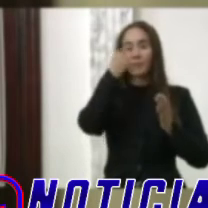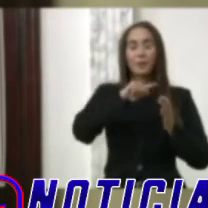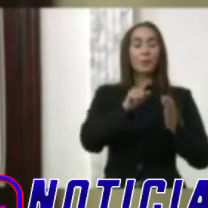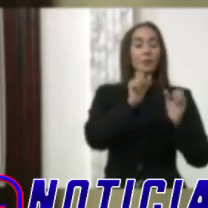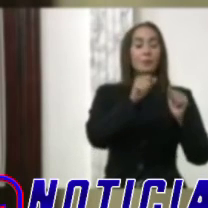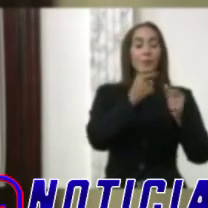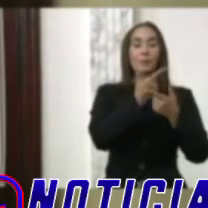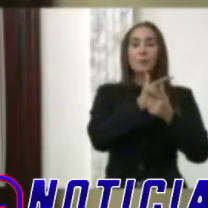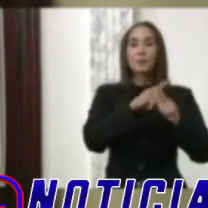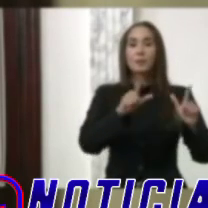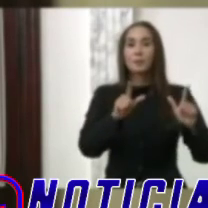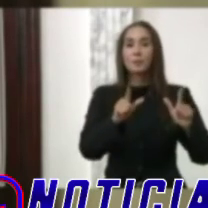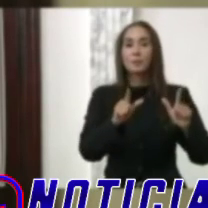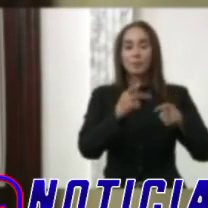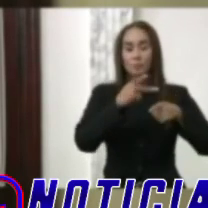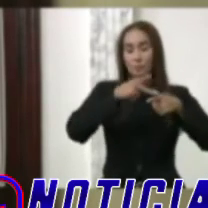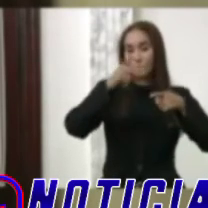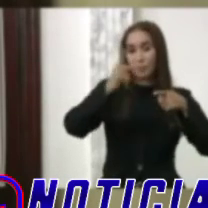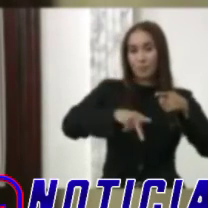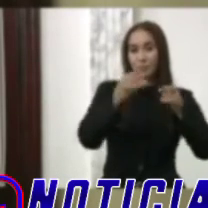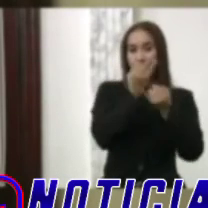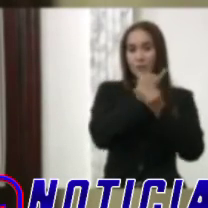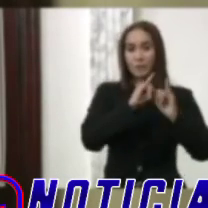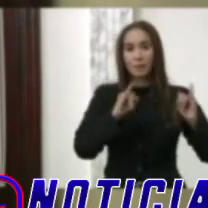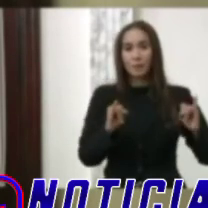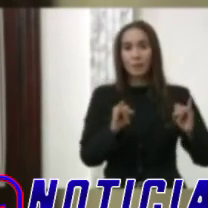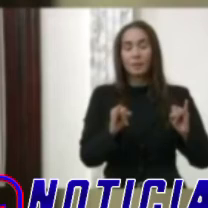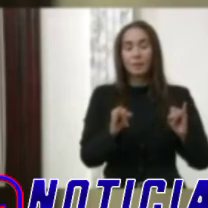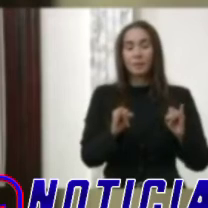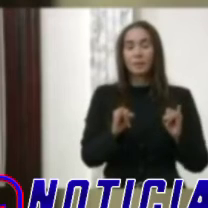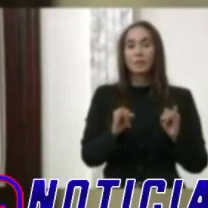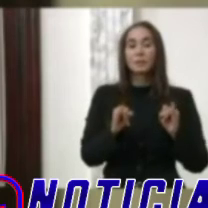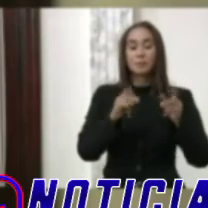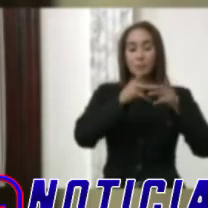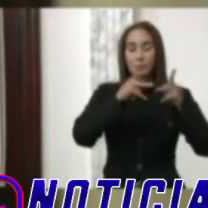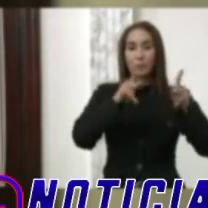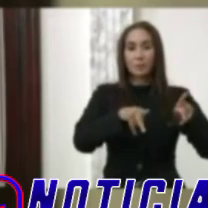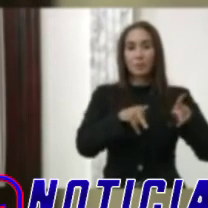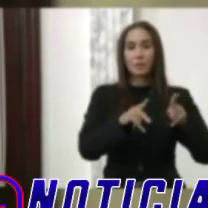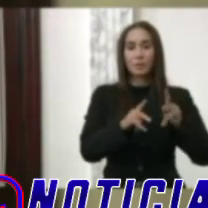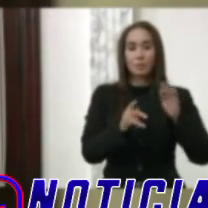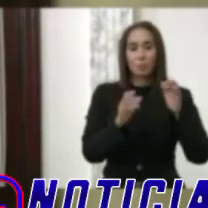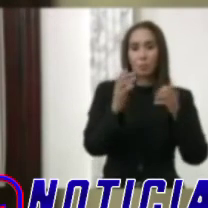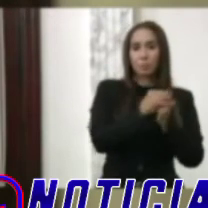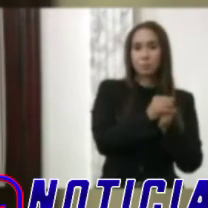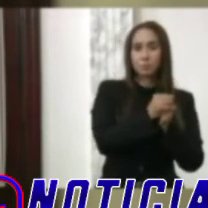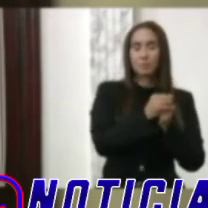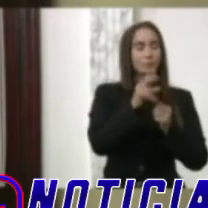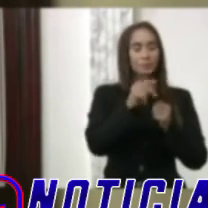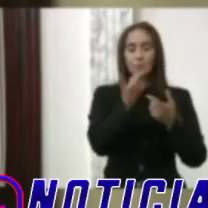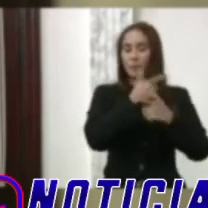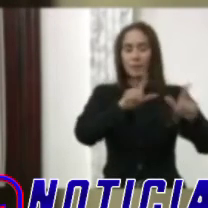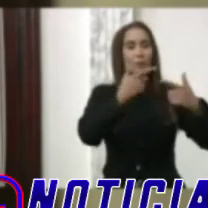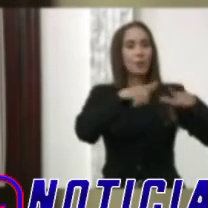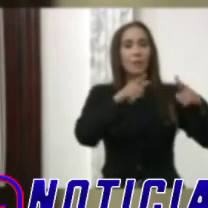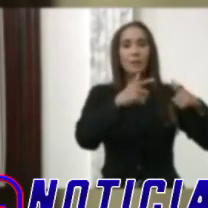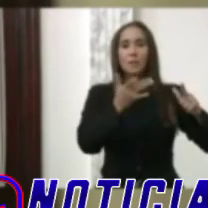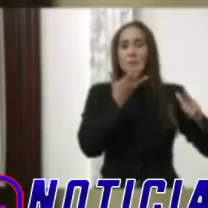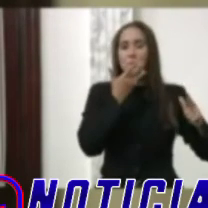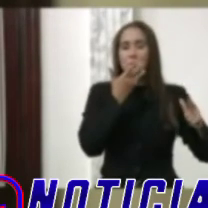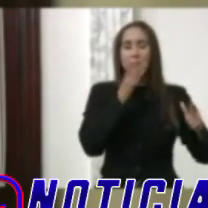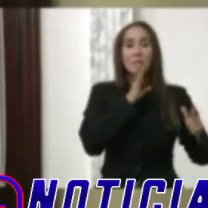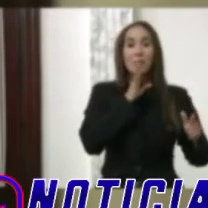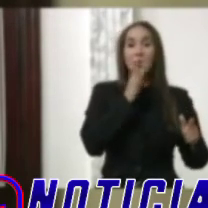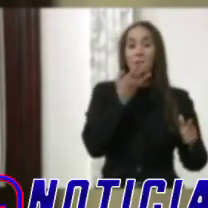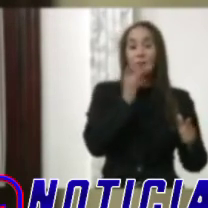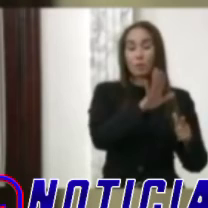libre, profesional e independiente sin periodistas libres, profesionales e independientes que